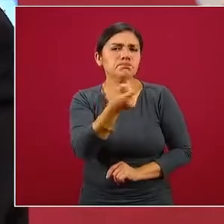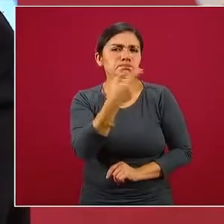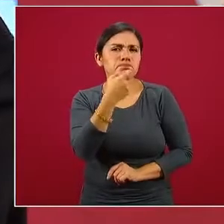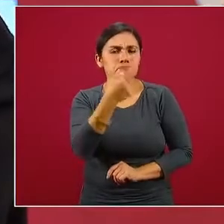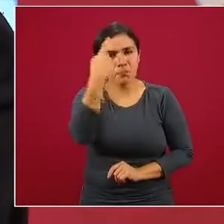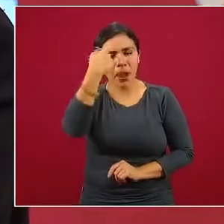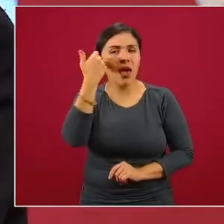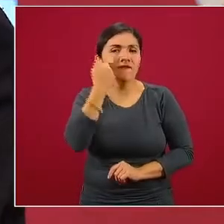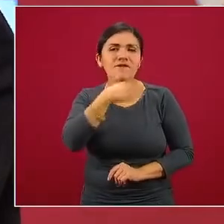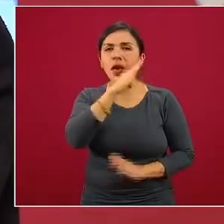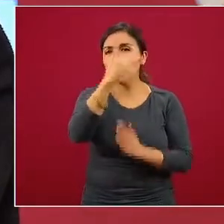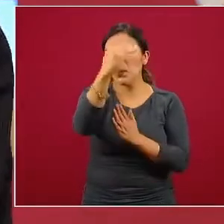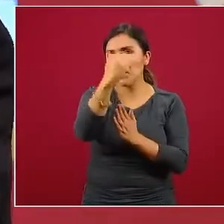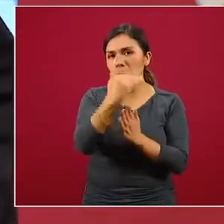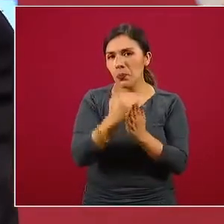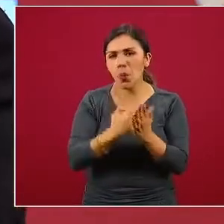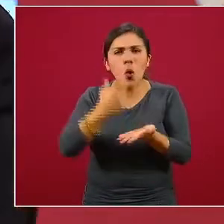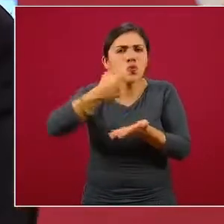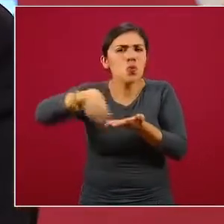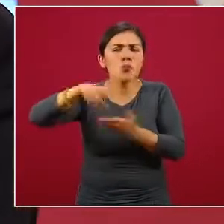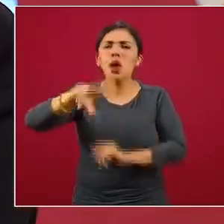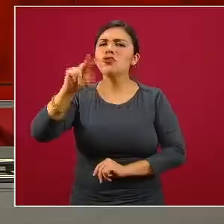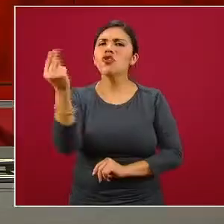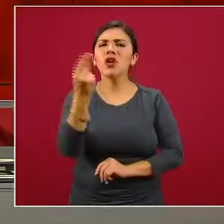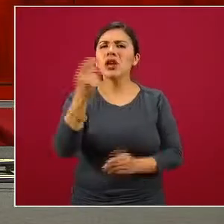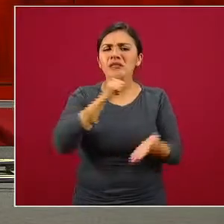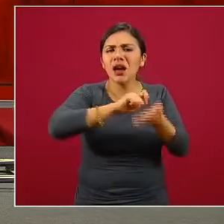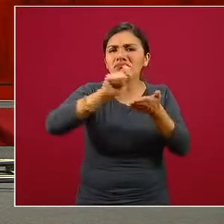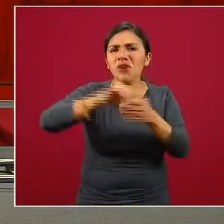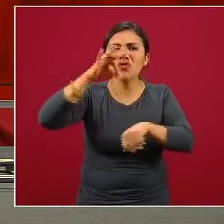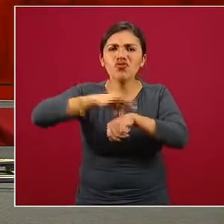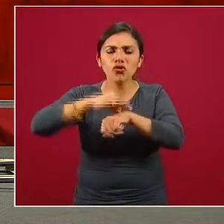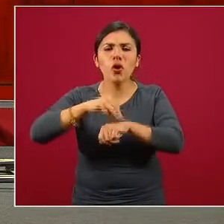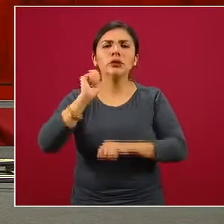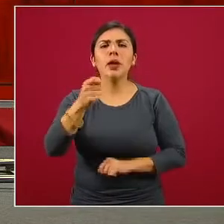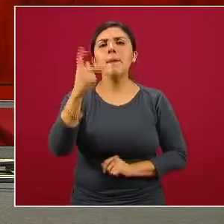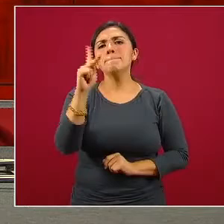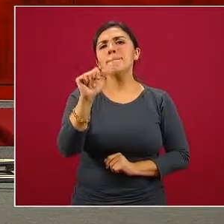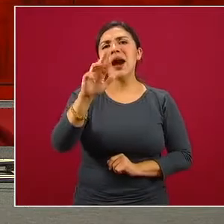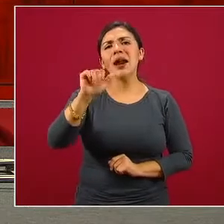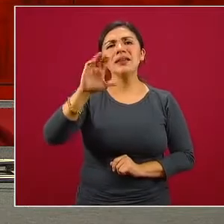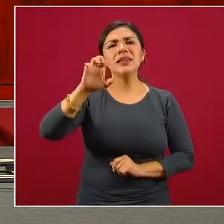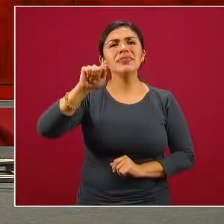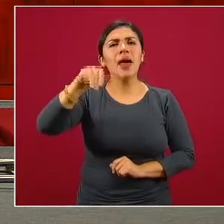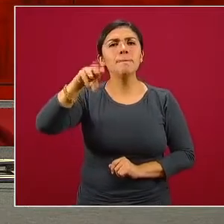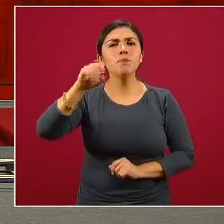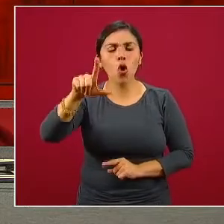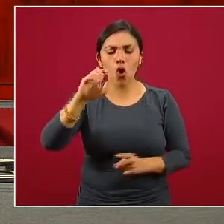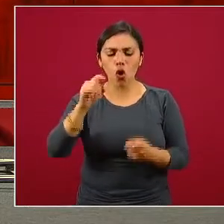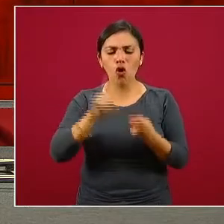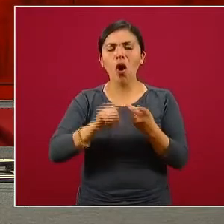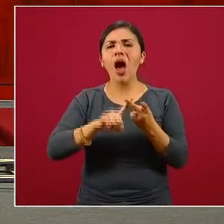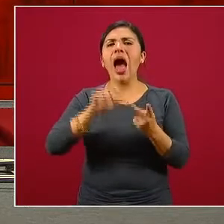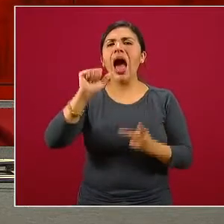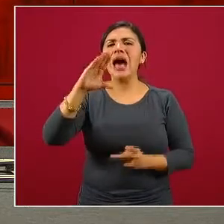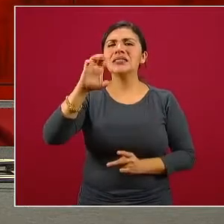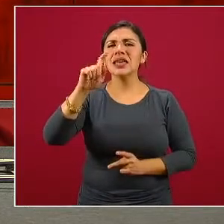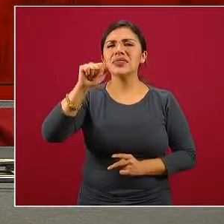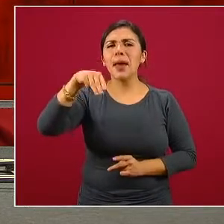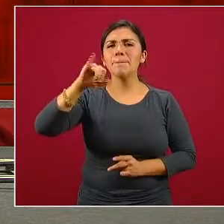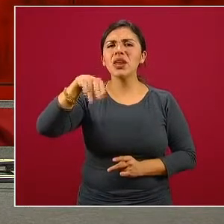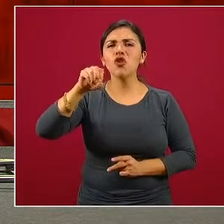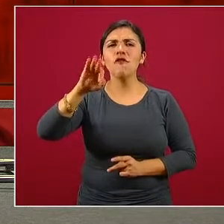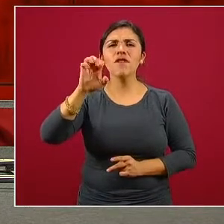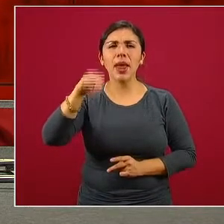para la fiebre que se compran sin receta. El paracetamol, también conocido como acetaminofén, es el de uso más